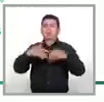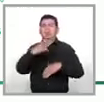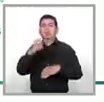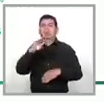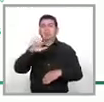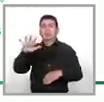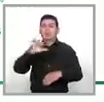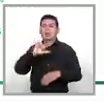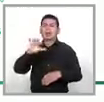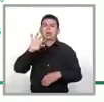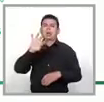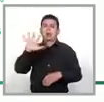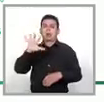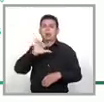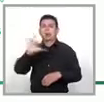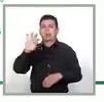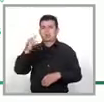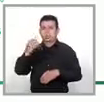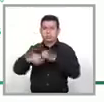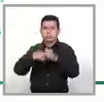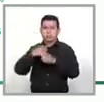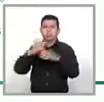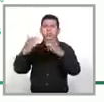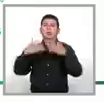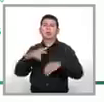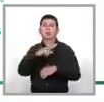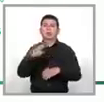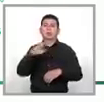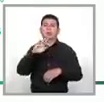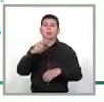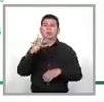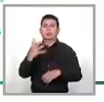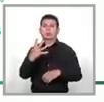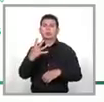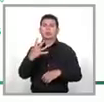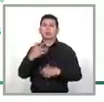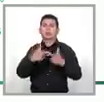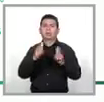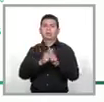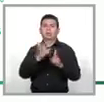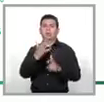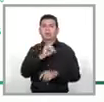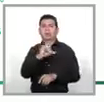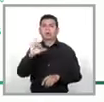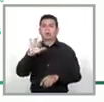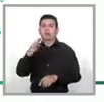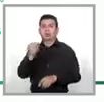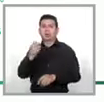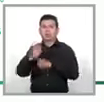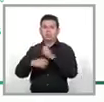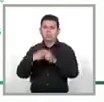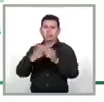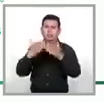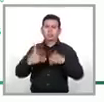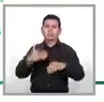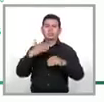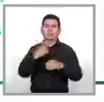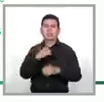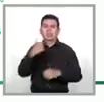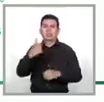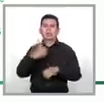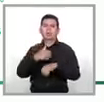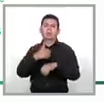195 en el grupo de 45 a 49 años, 294 en el grupo de 50 a 59 años, 106